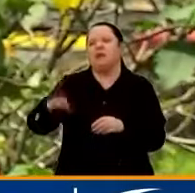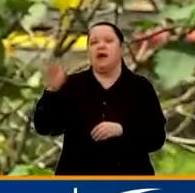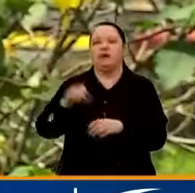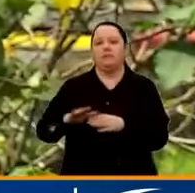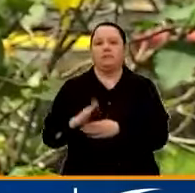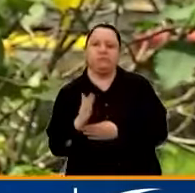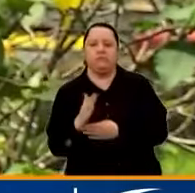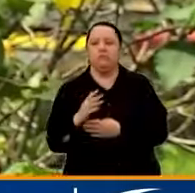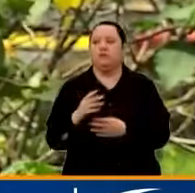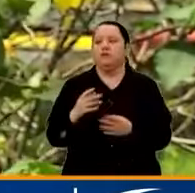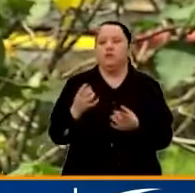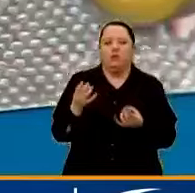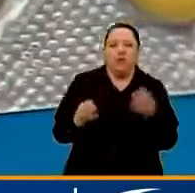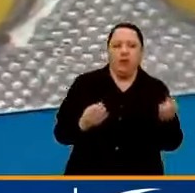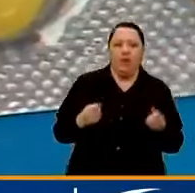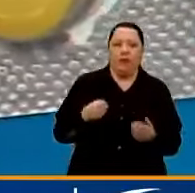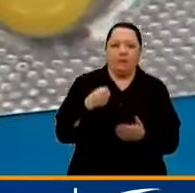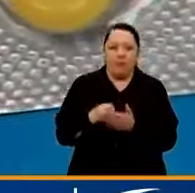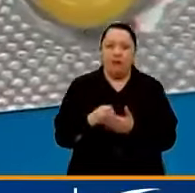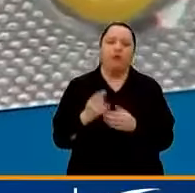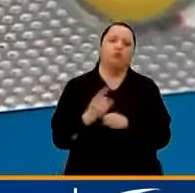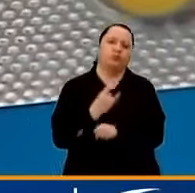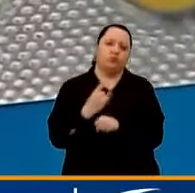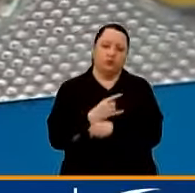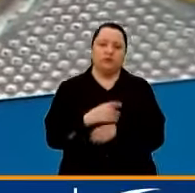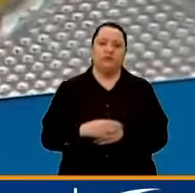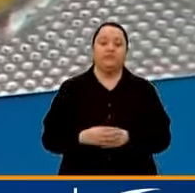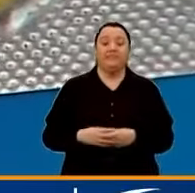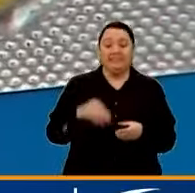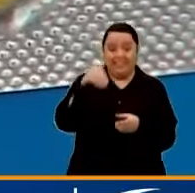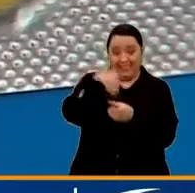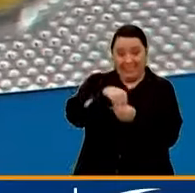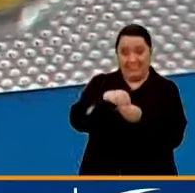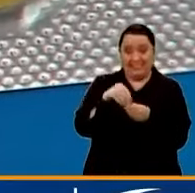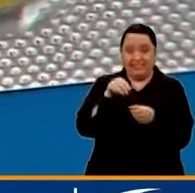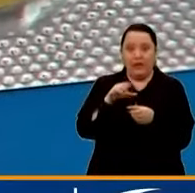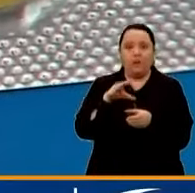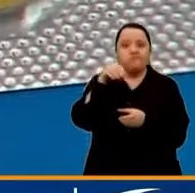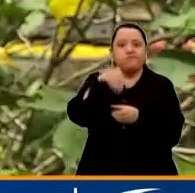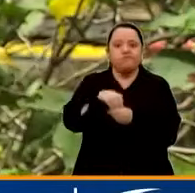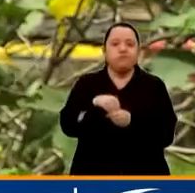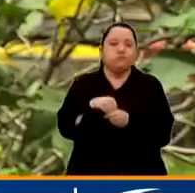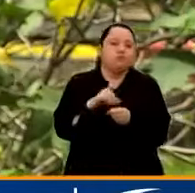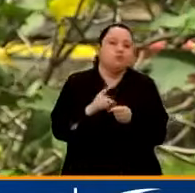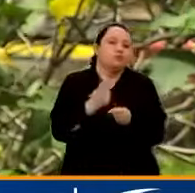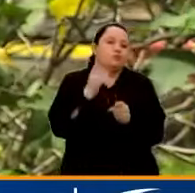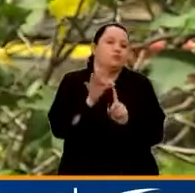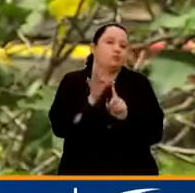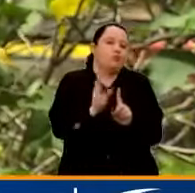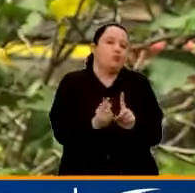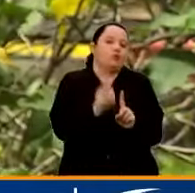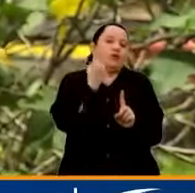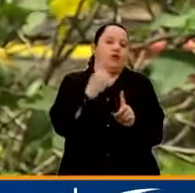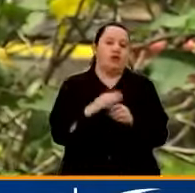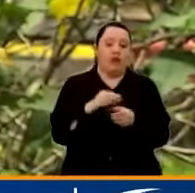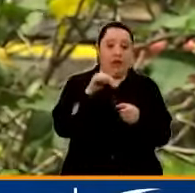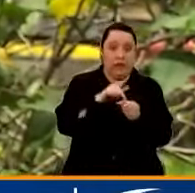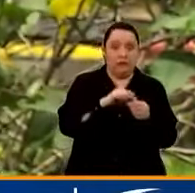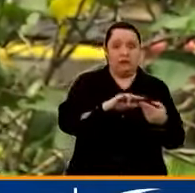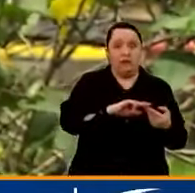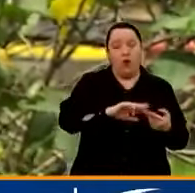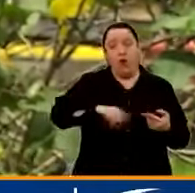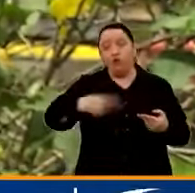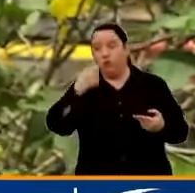desguinces, traumas leves también se utiliza. Es un componente con un principio activo único. Normalmente no está asociado a ningún